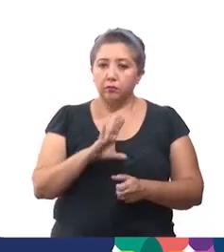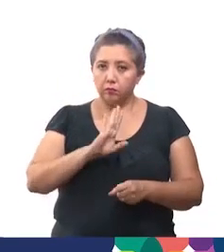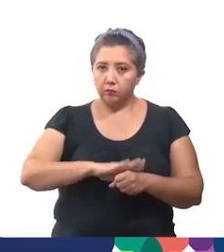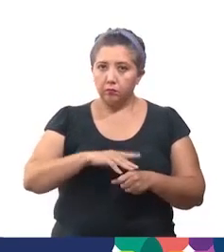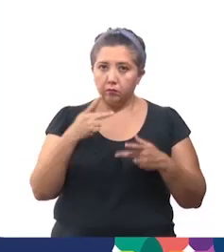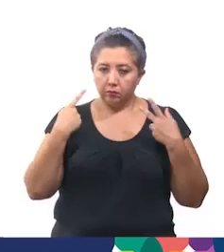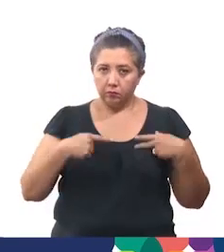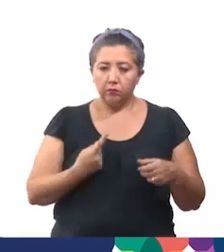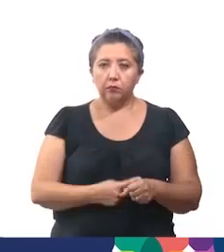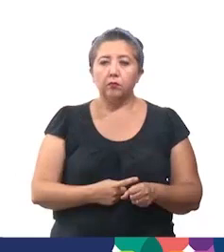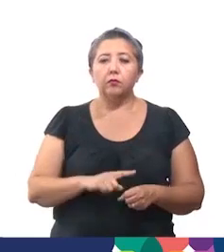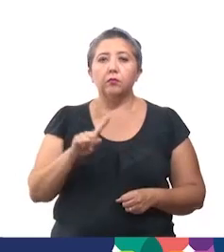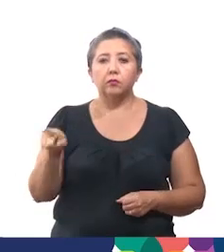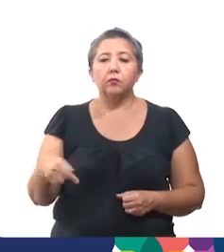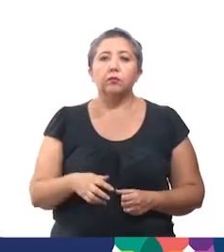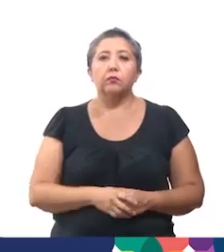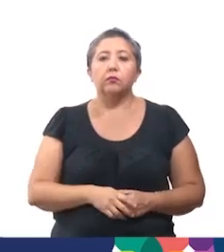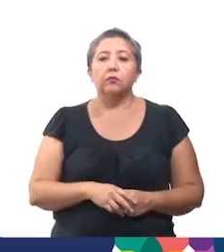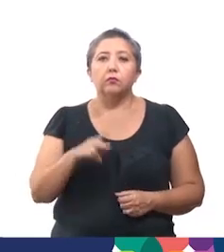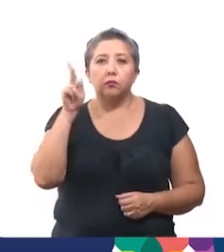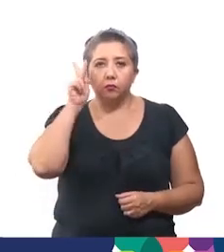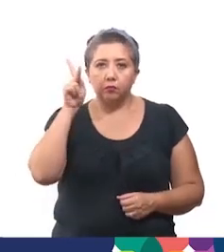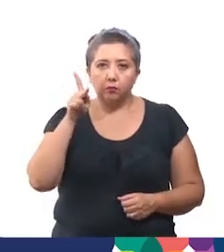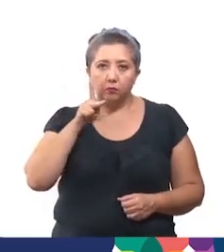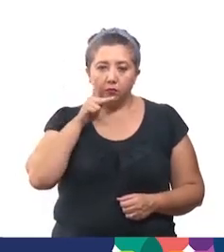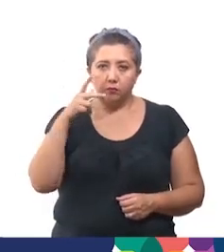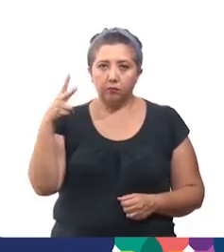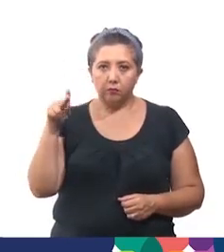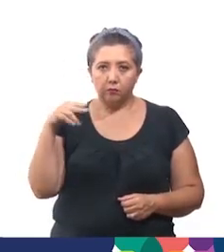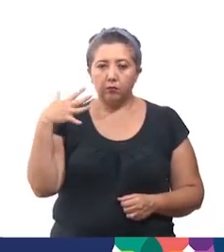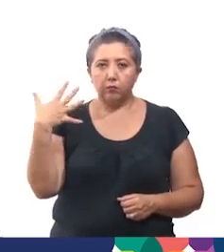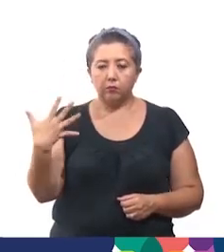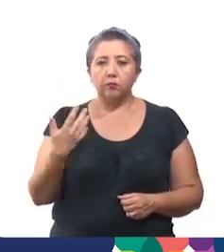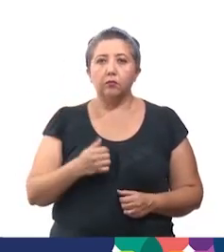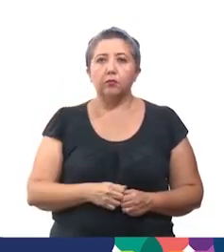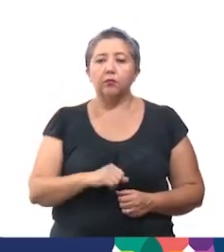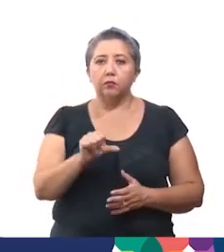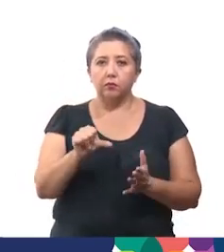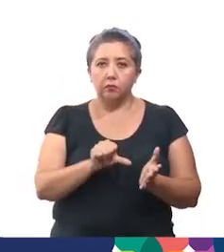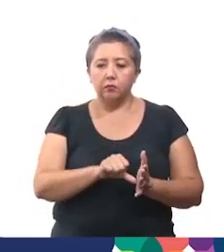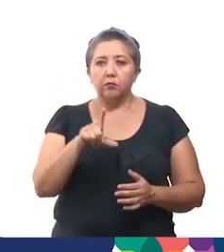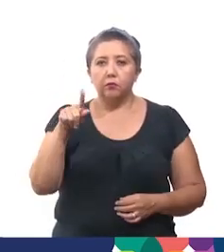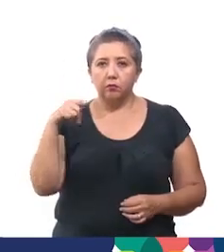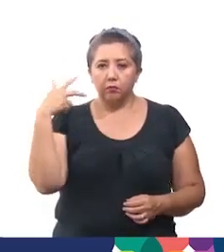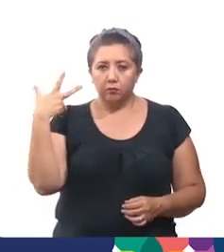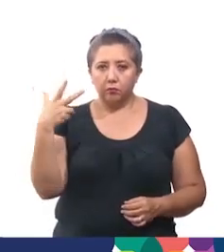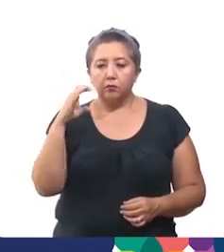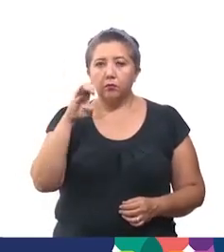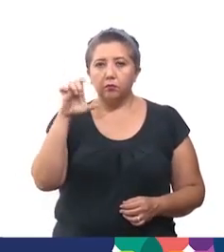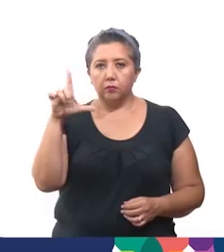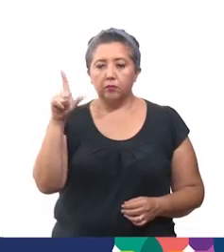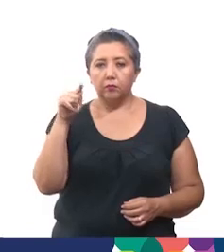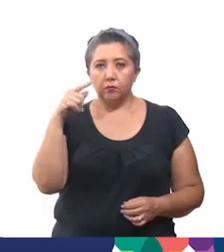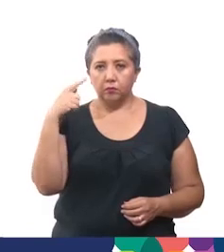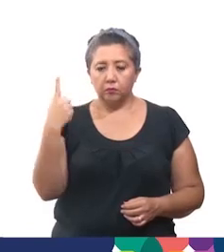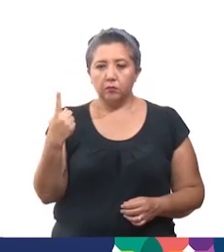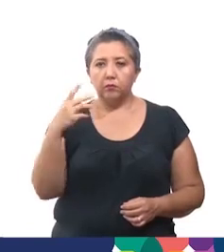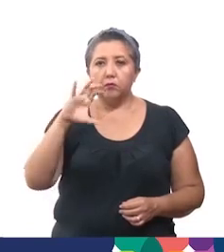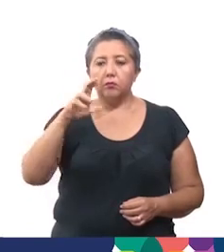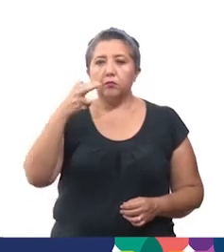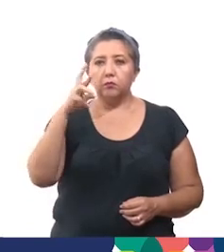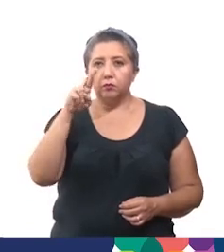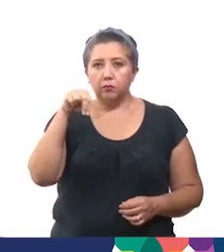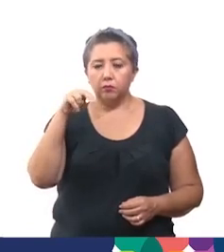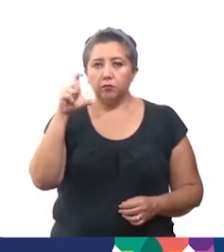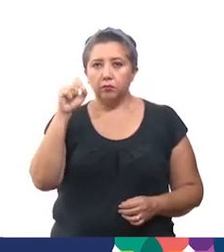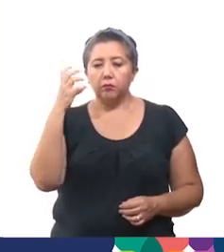con mayor número de personas contagiadas son Juan Pablo II 85, Centro 78, Ciudad Cauquel 71, Chuburná